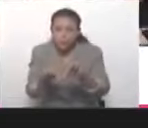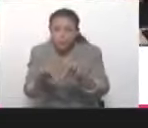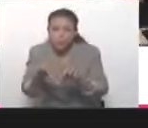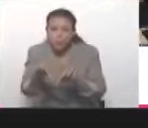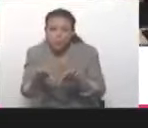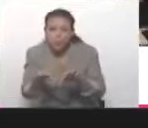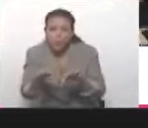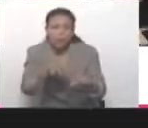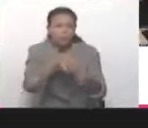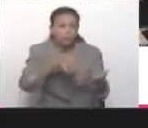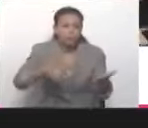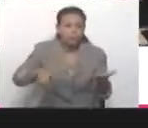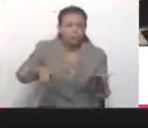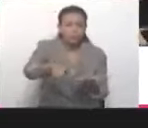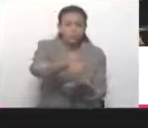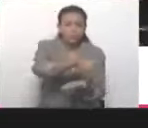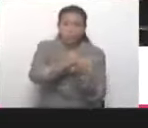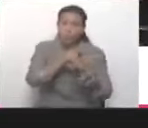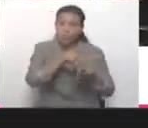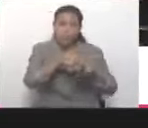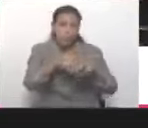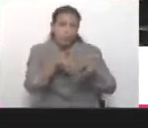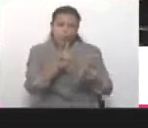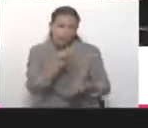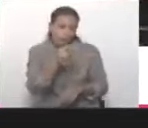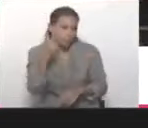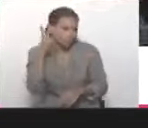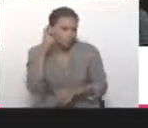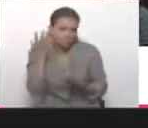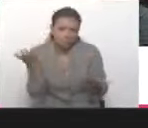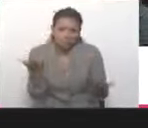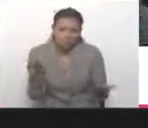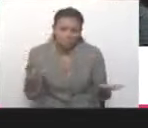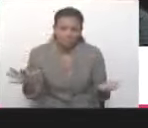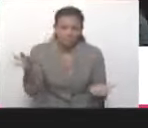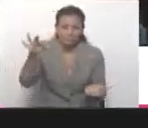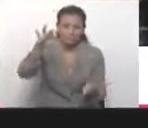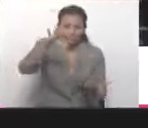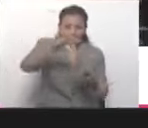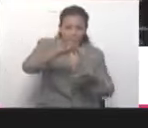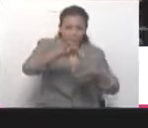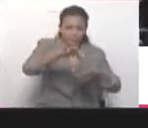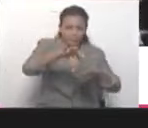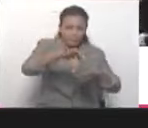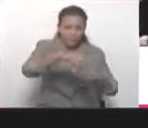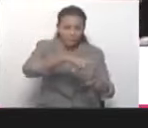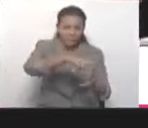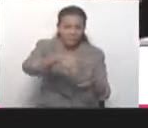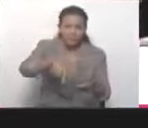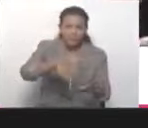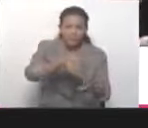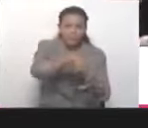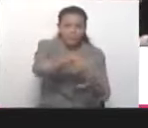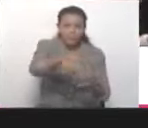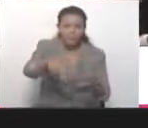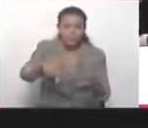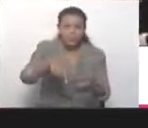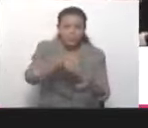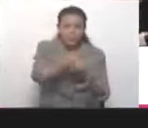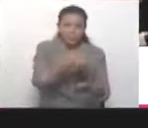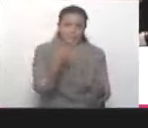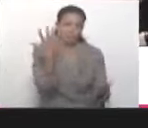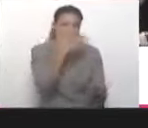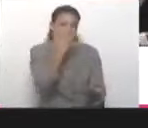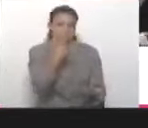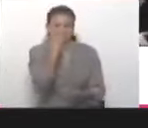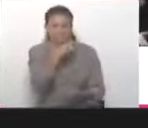acetato y luego reproducía en el acetato. Ustedes nunca han escuchado un acetato. No saben lo que es un picó, ¿verdad? No, mira la cara que